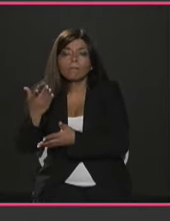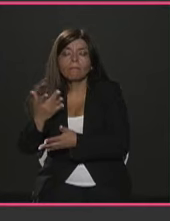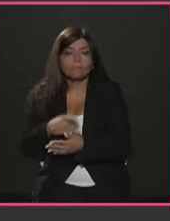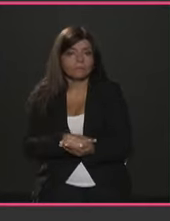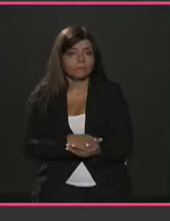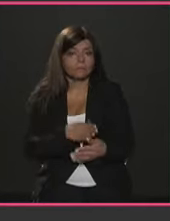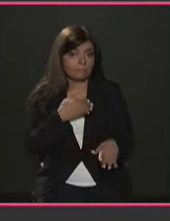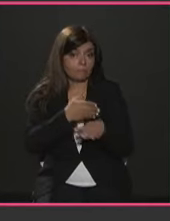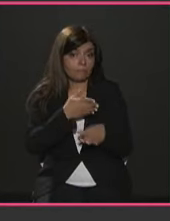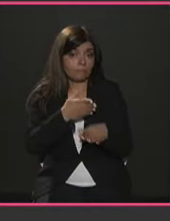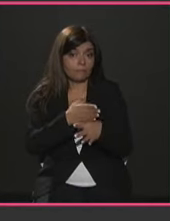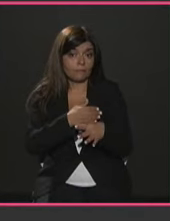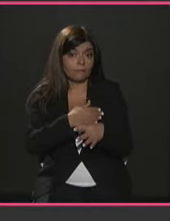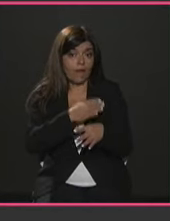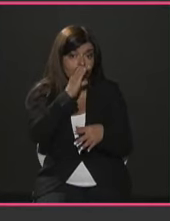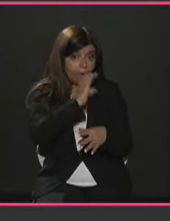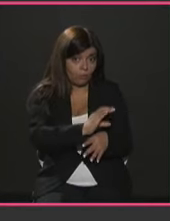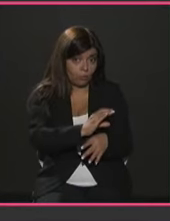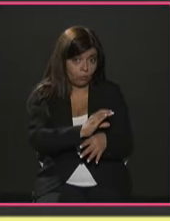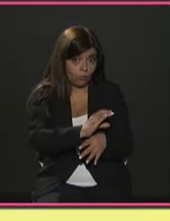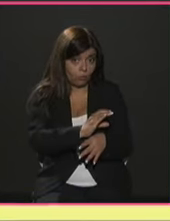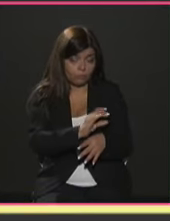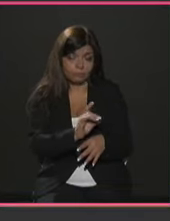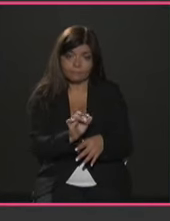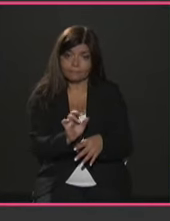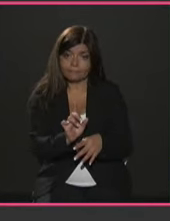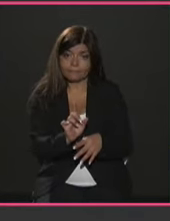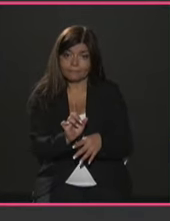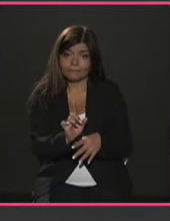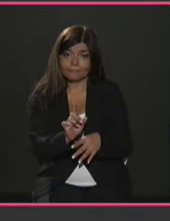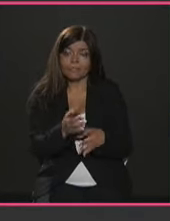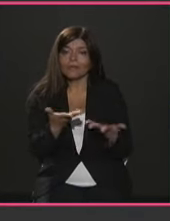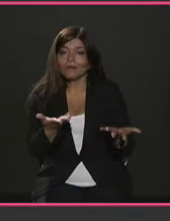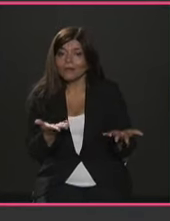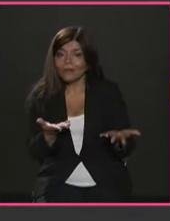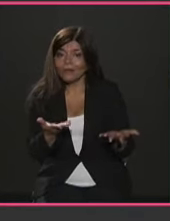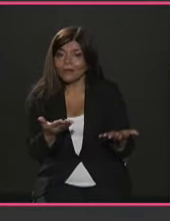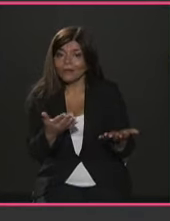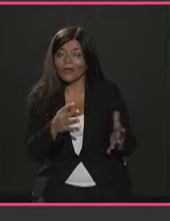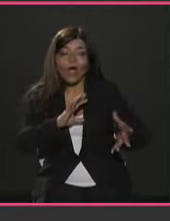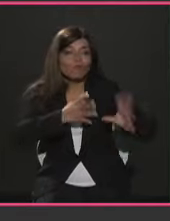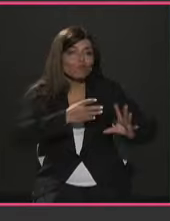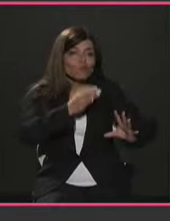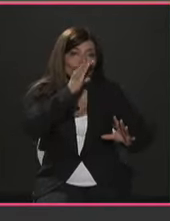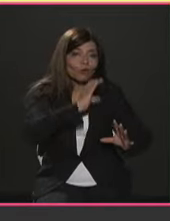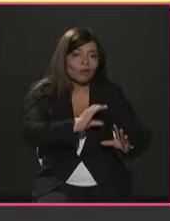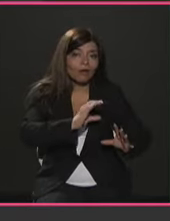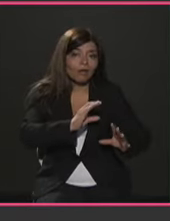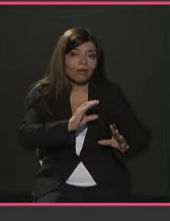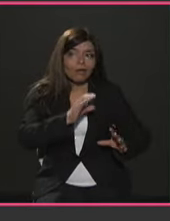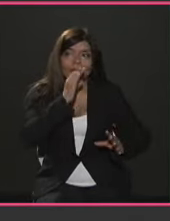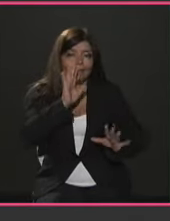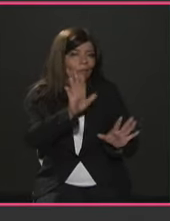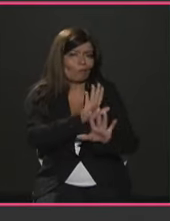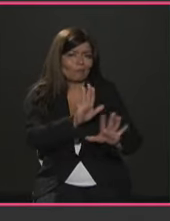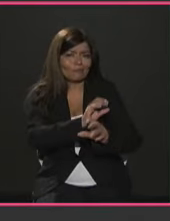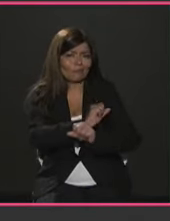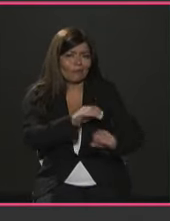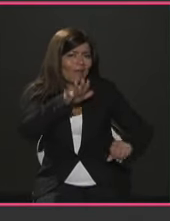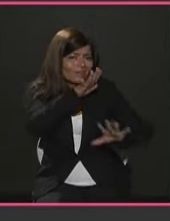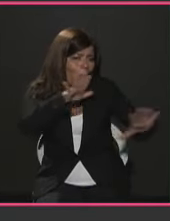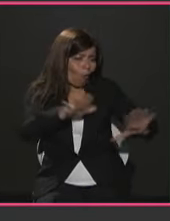piensan que fueron al mundo rural fueron al campo a qué campo si el campo ya está